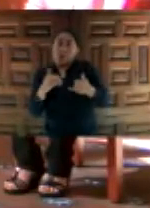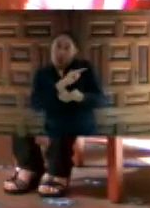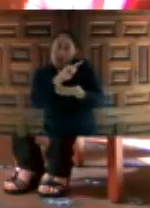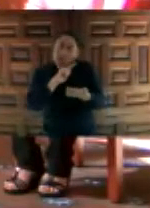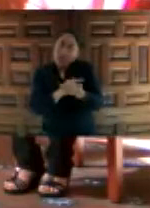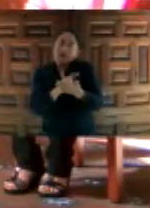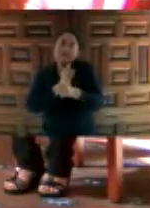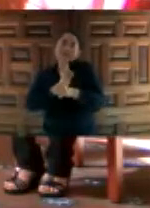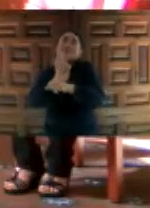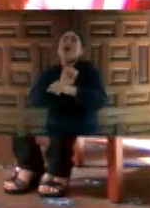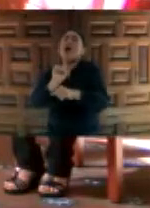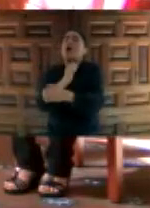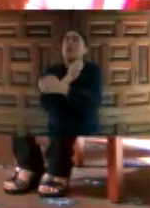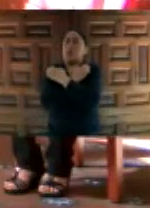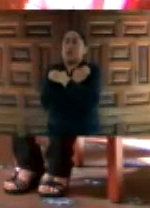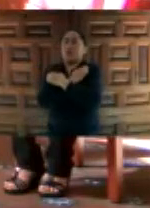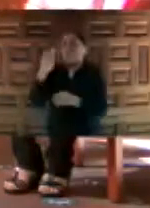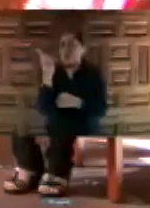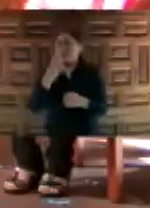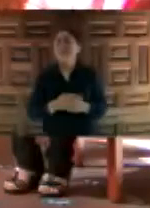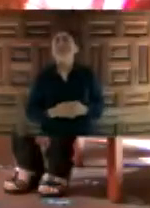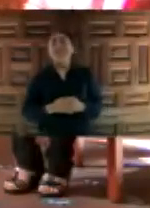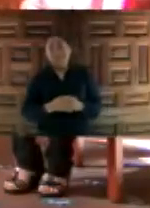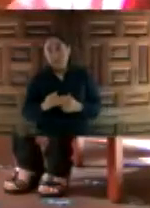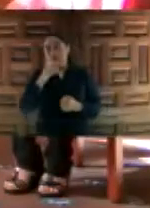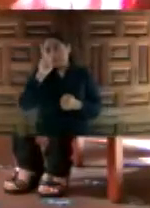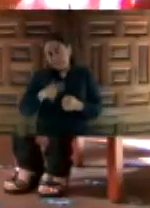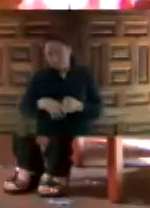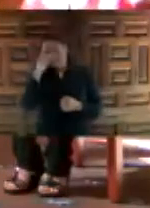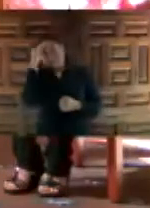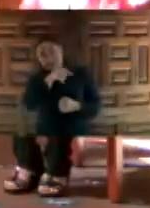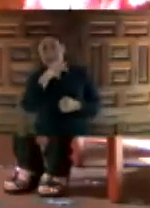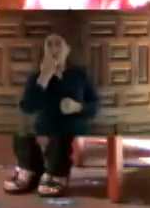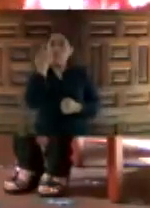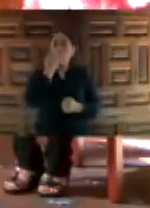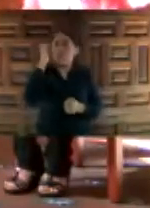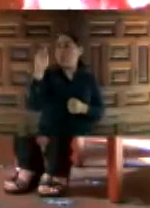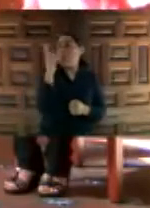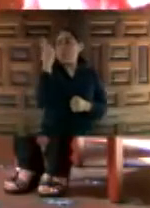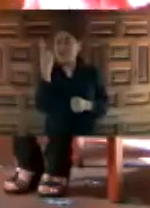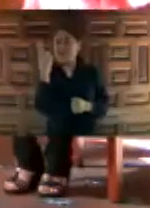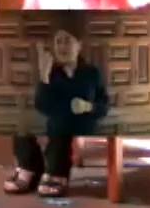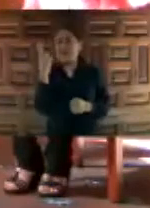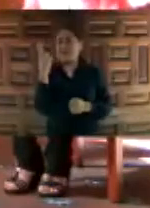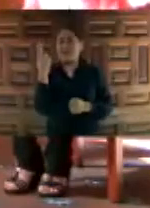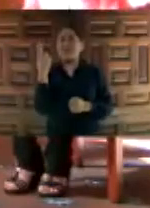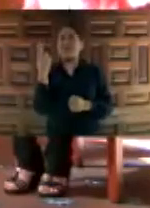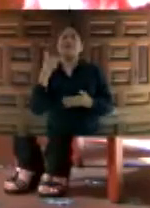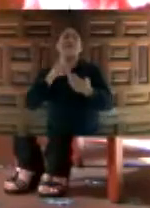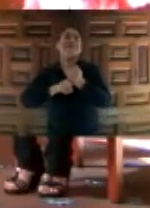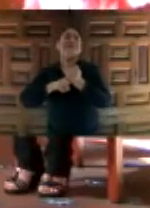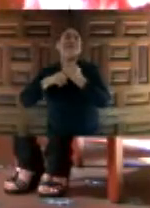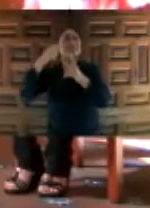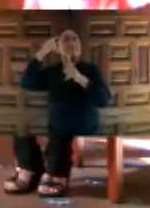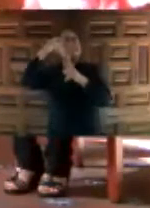de educación superior. Evidentemente es un acierto pensar la educación superior desde desde el enfoque